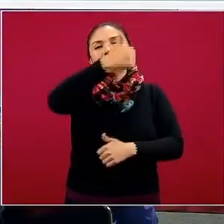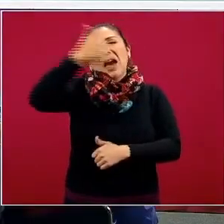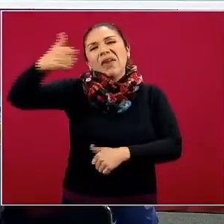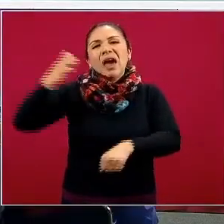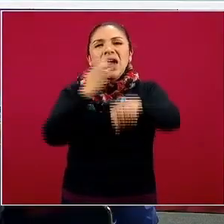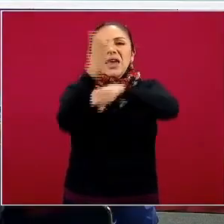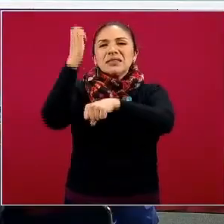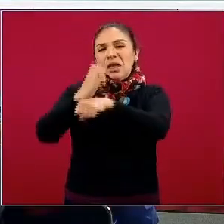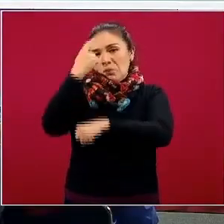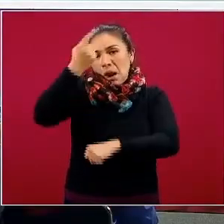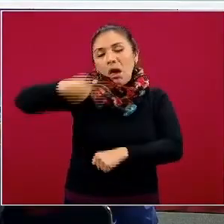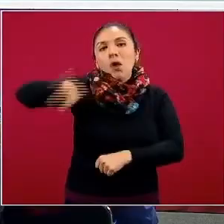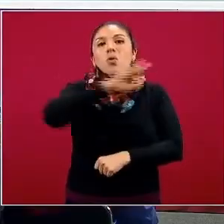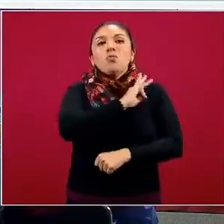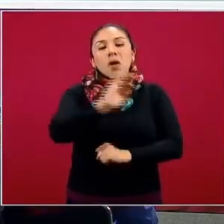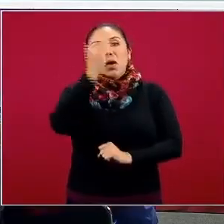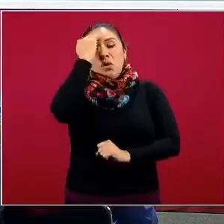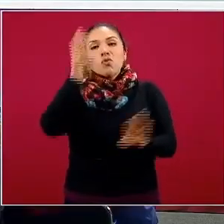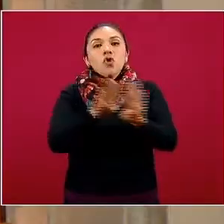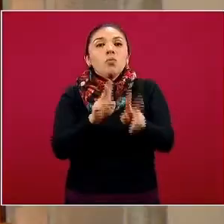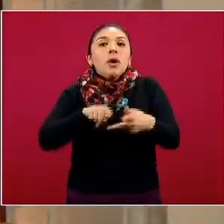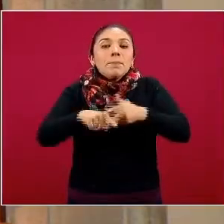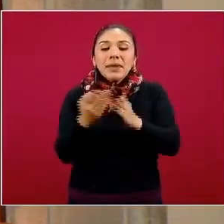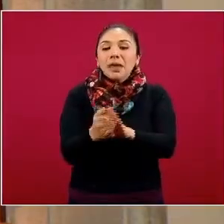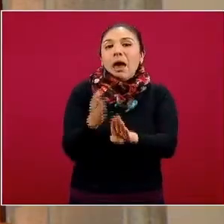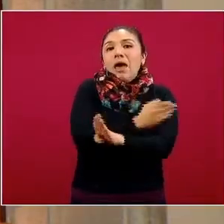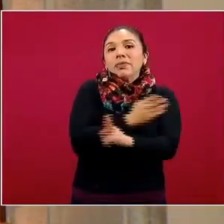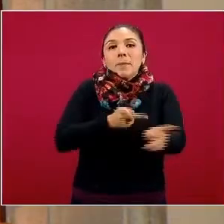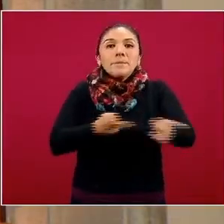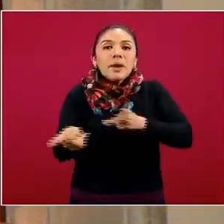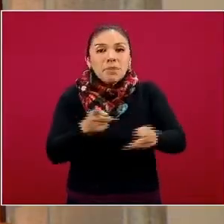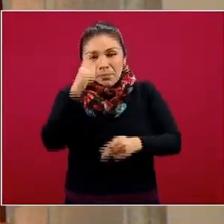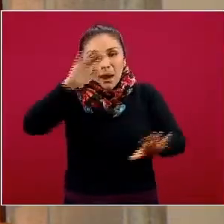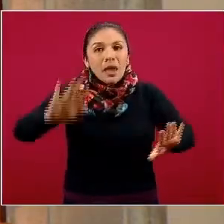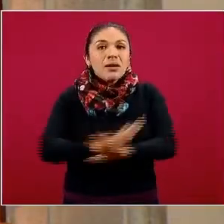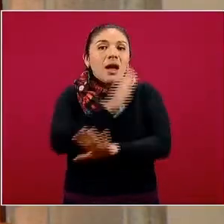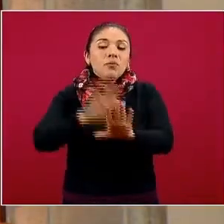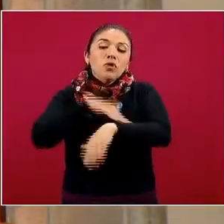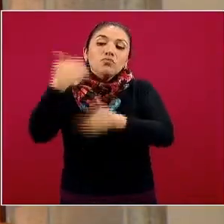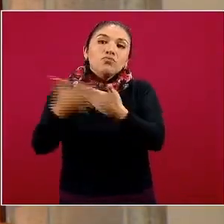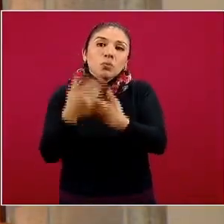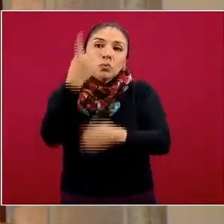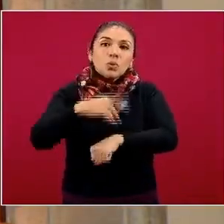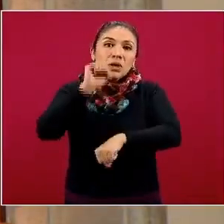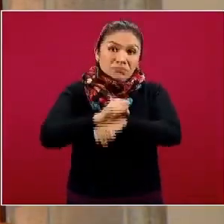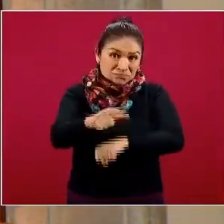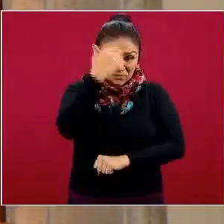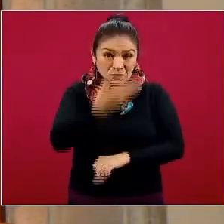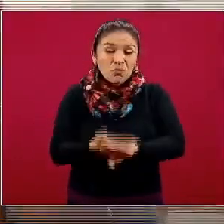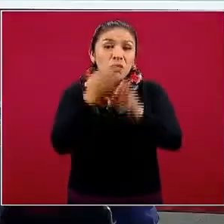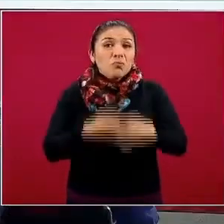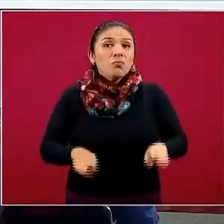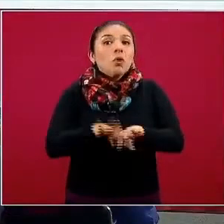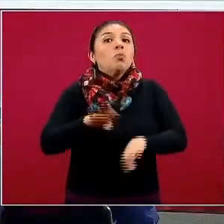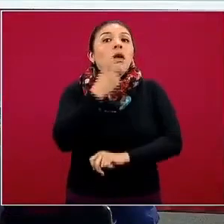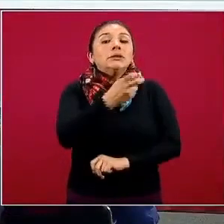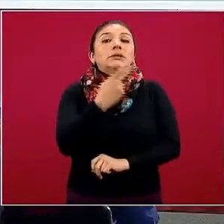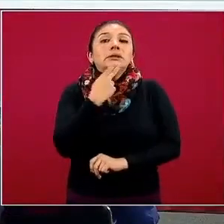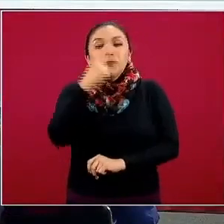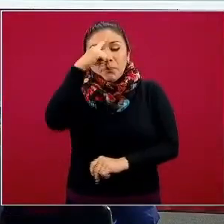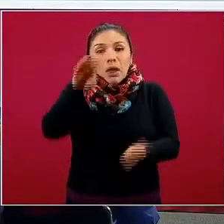federativas para que puedan conocerlo y empezar a prepararse para los cambios que vienen. Cambios que ustedes saben son importantes porque definen